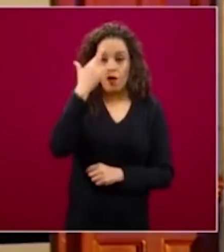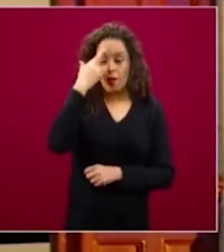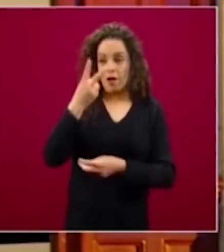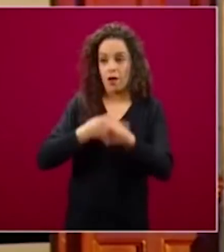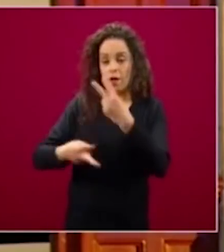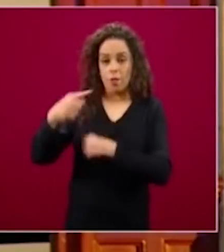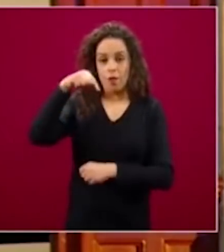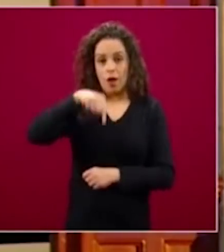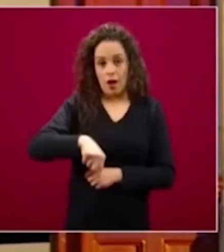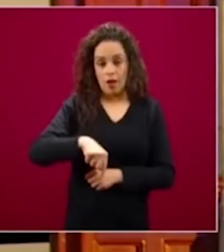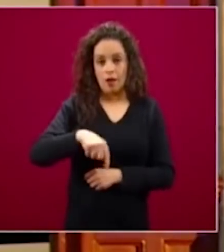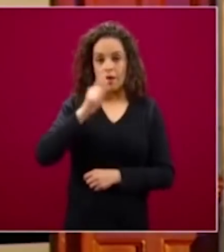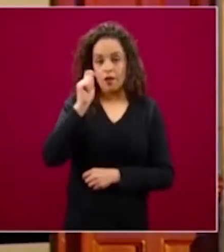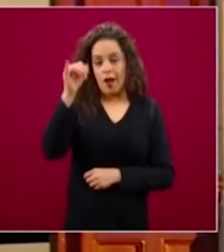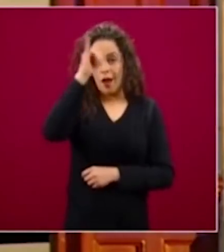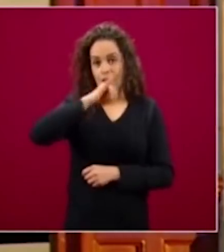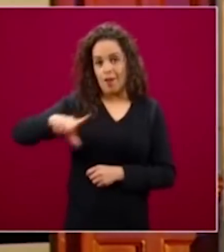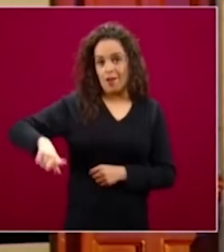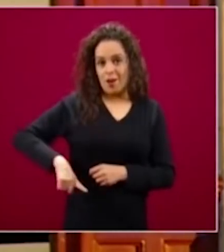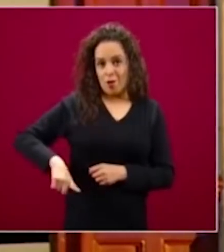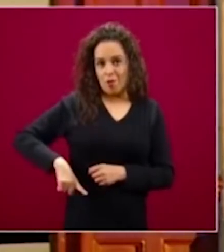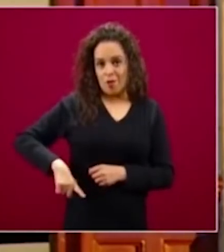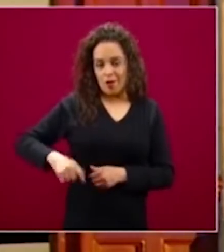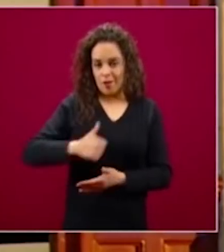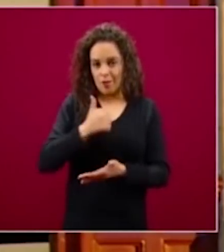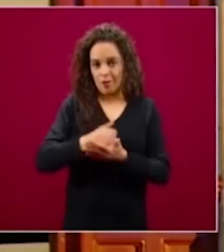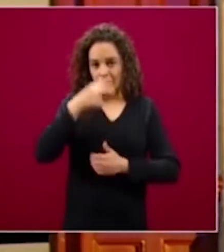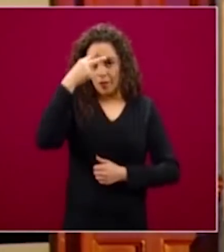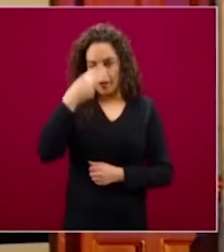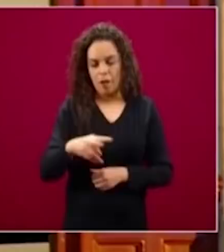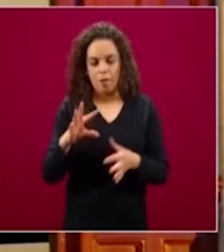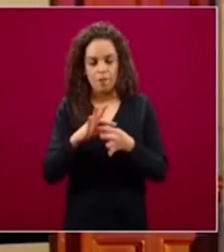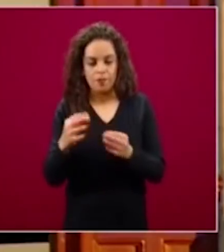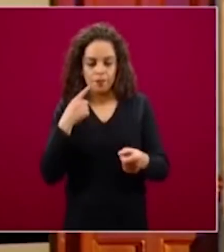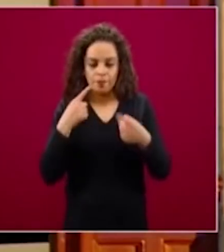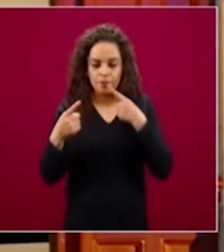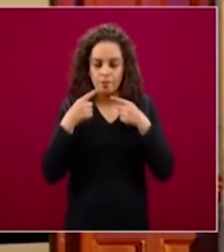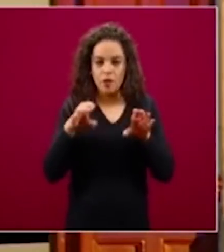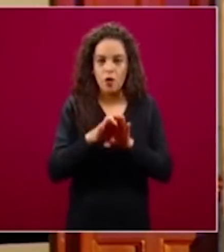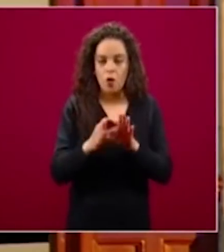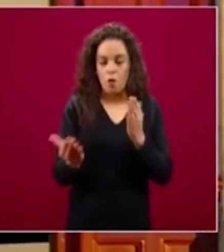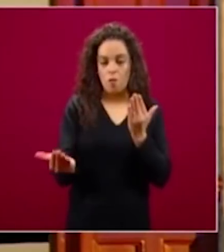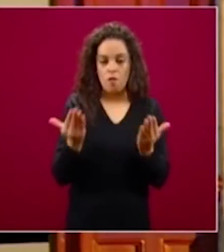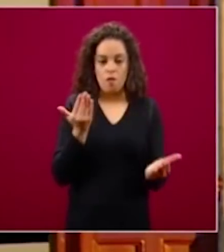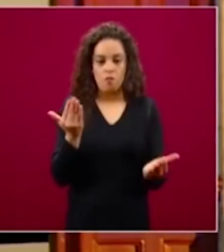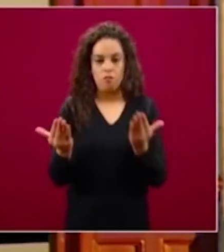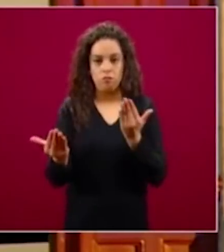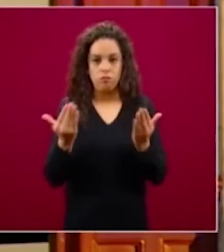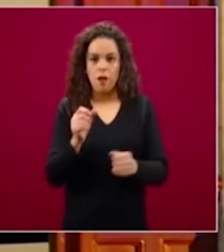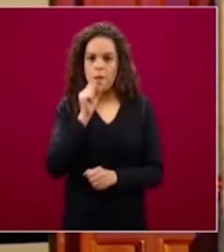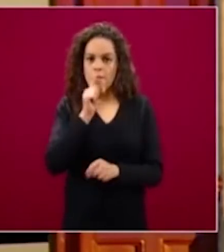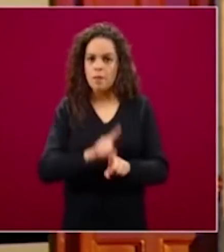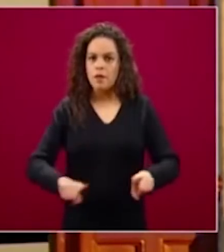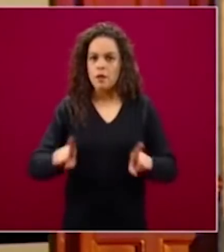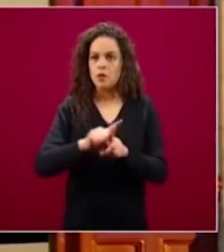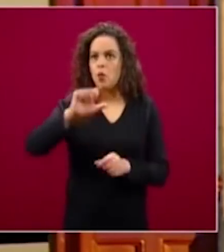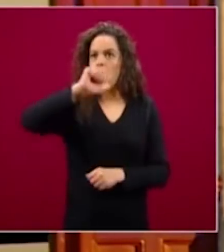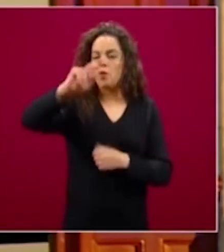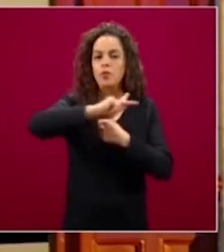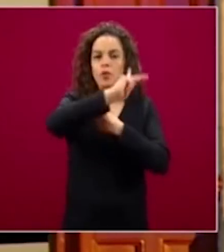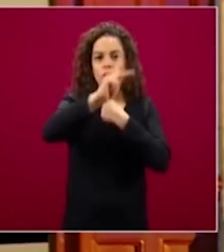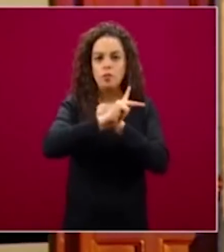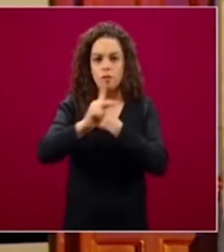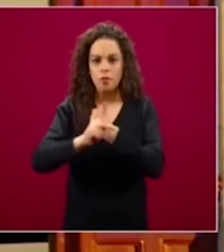doctora Sheinbaum y que presentamos qué es lo que vamos a hacer al respecto, cómo se compara también con lo que están haciendo otros países. Lo hemos